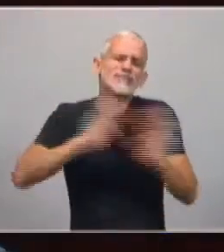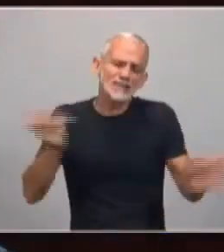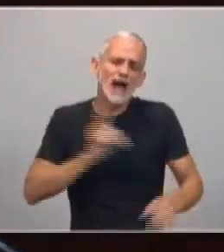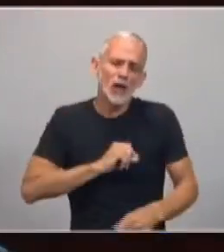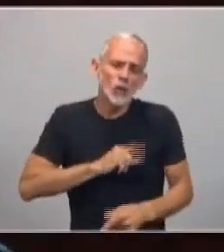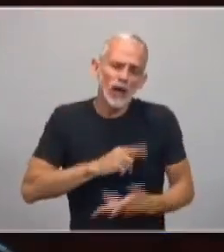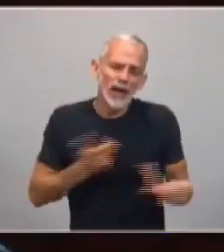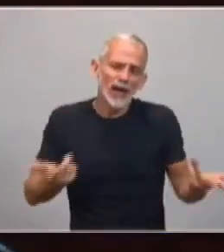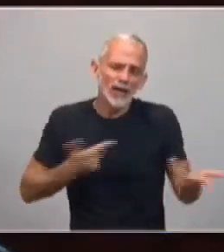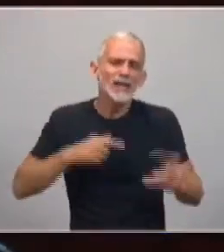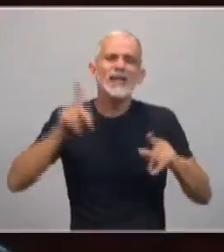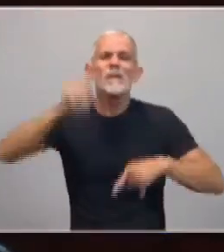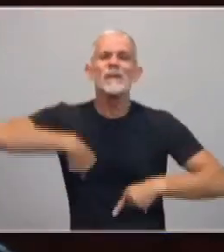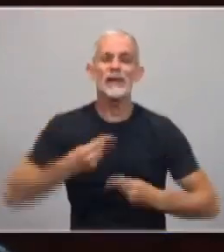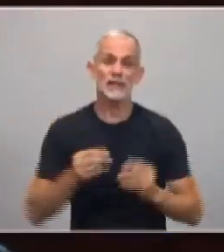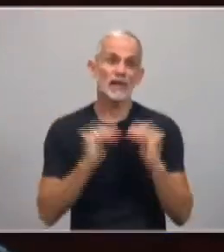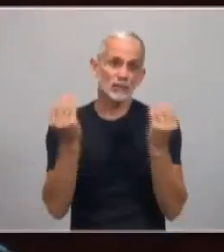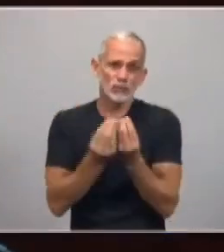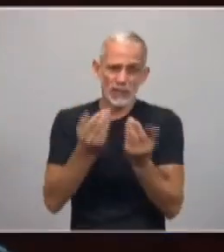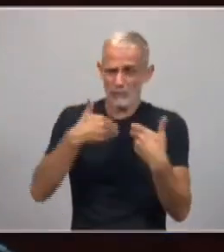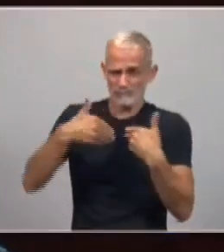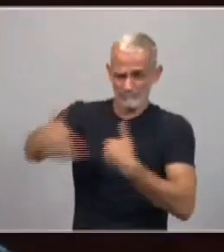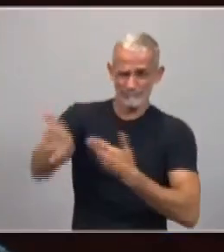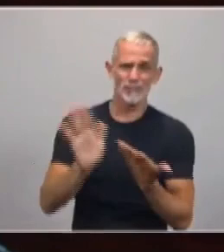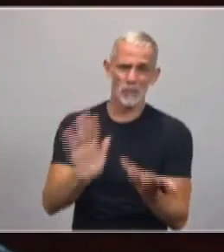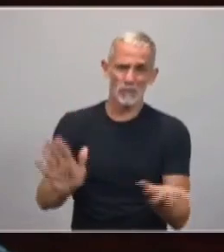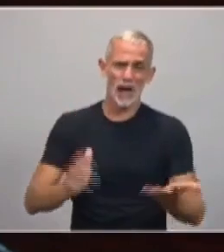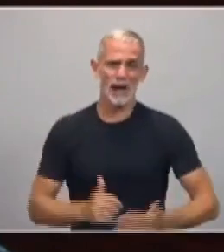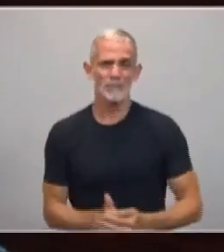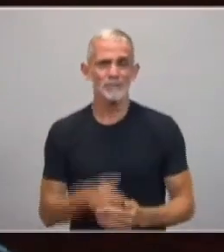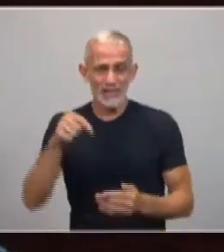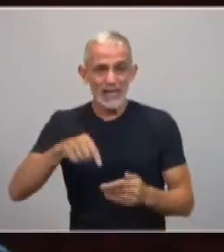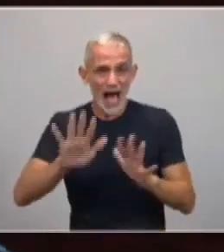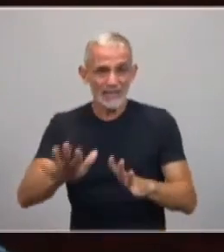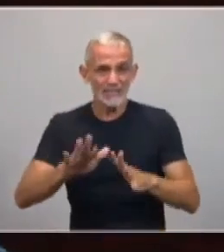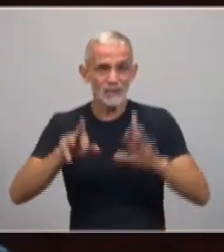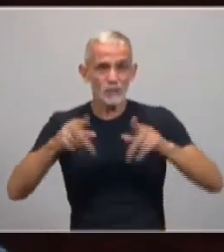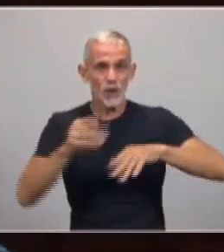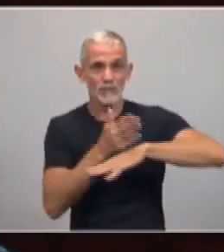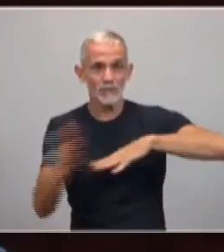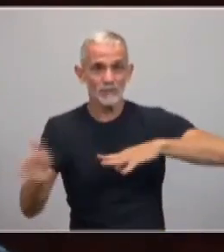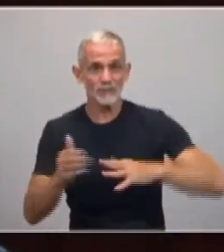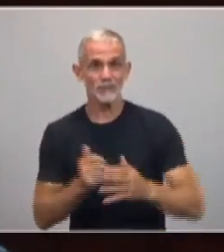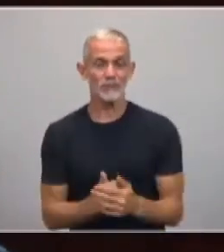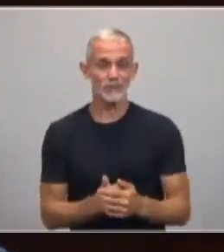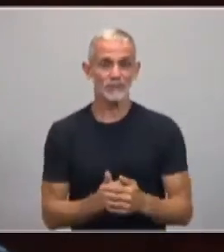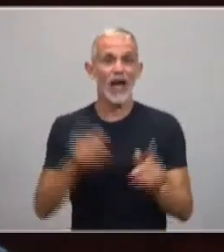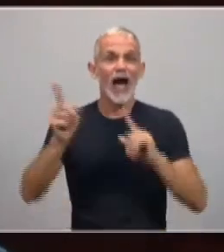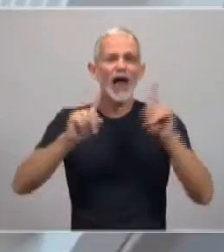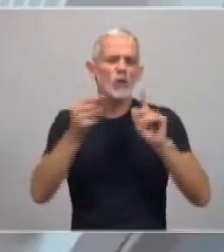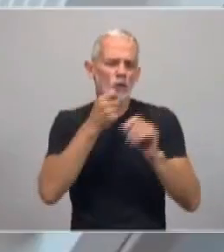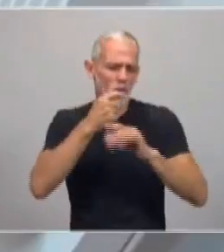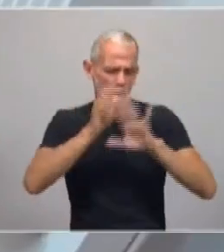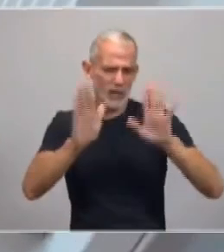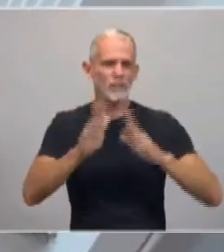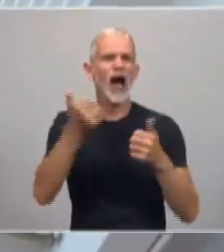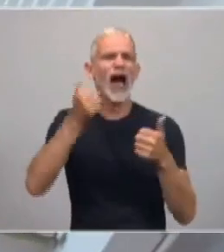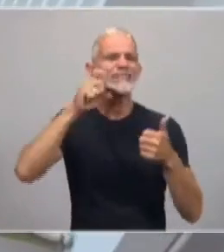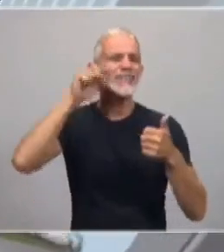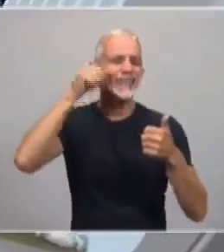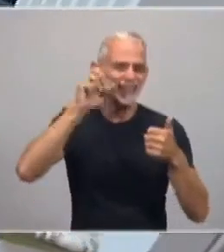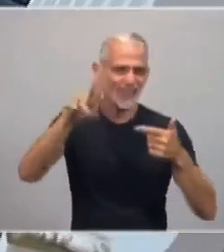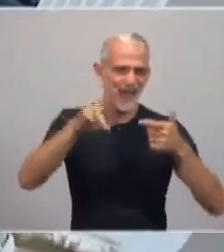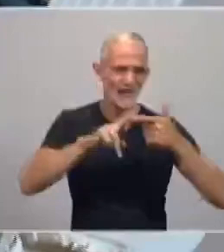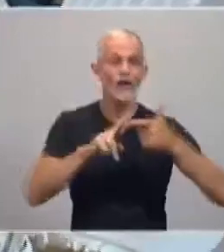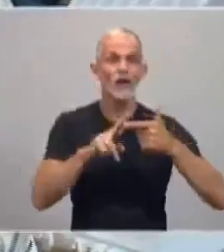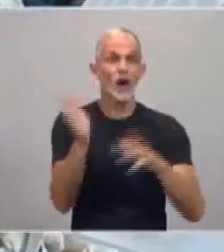dolorosa, resultado inevitable de este tipo de políticas. Algunos casos: Acindar interrumpió